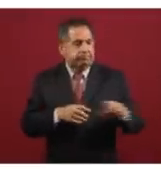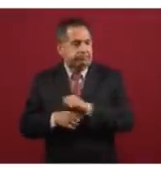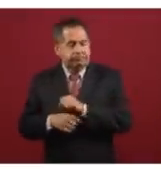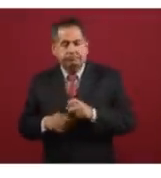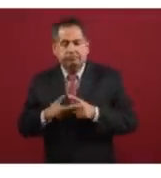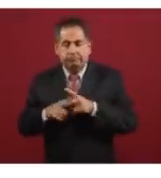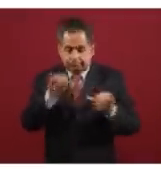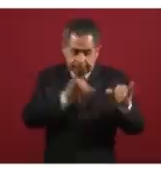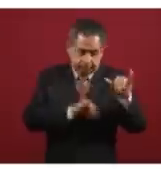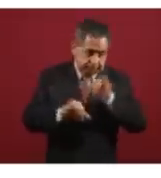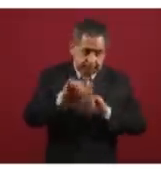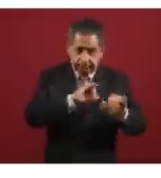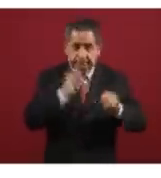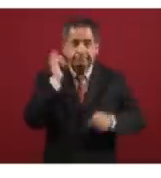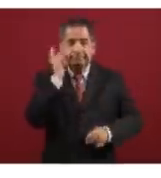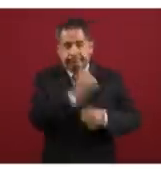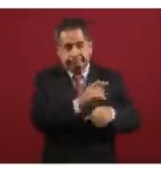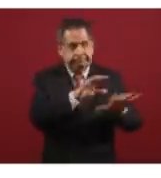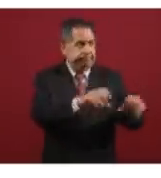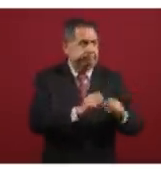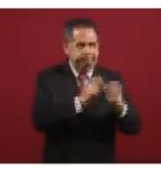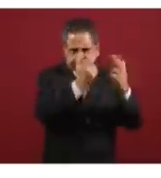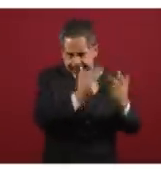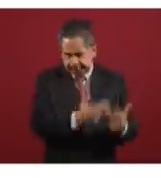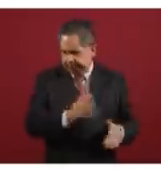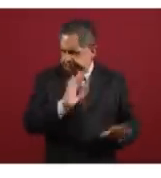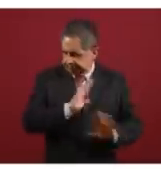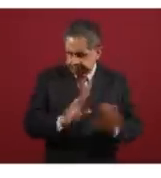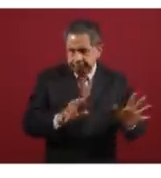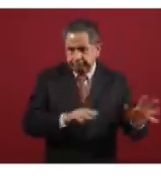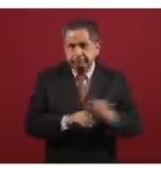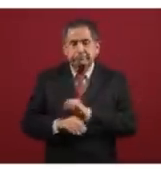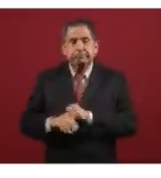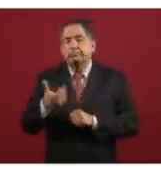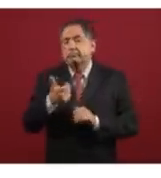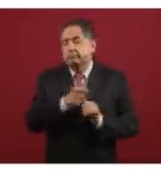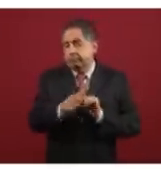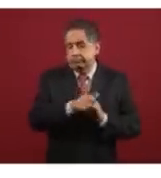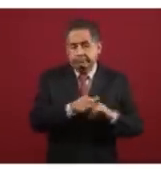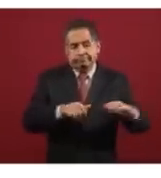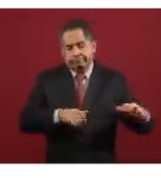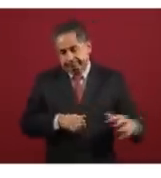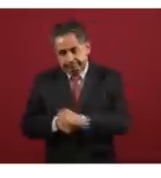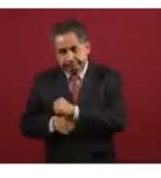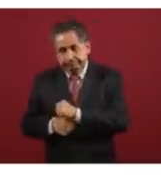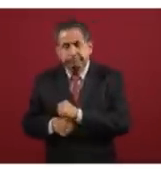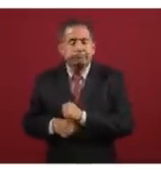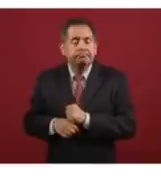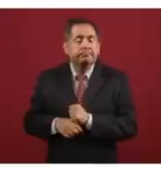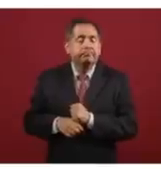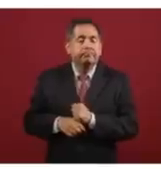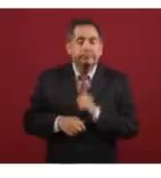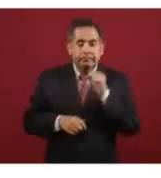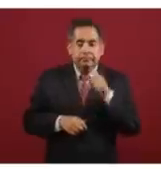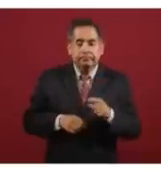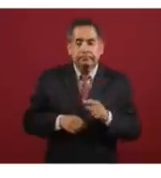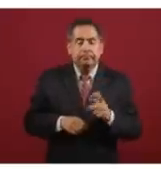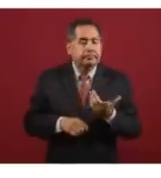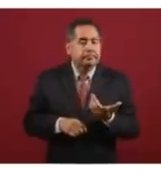los laboratorios que se han destruido, el dinero tanto desde el punto de vista de